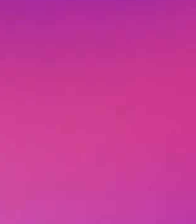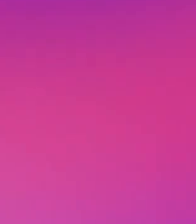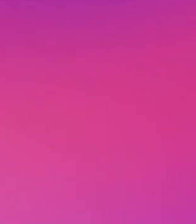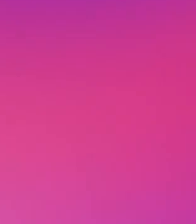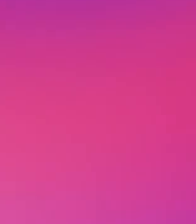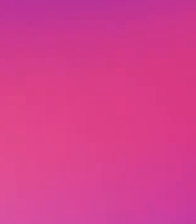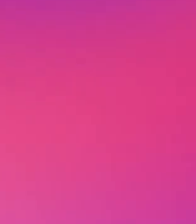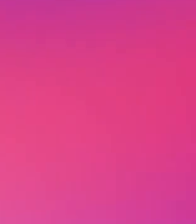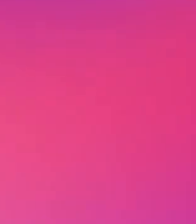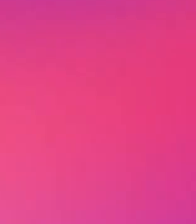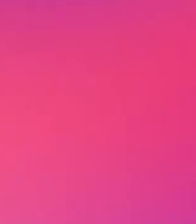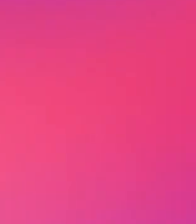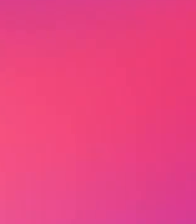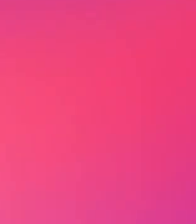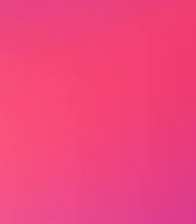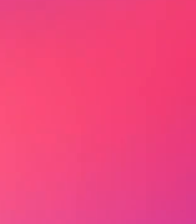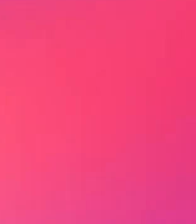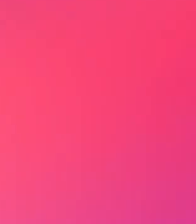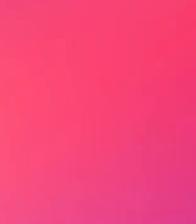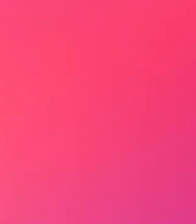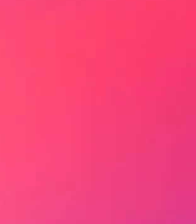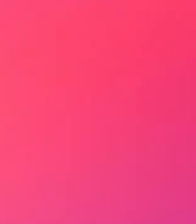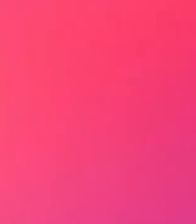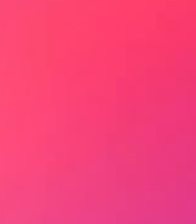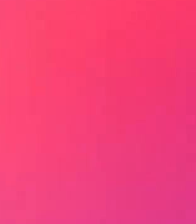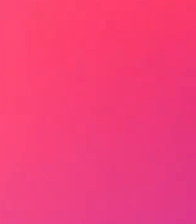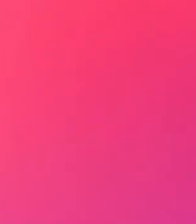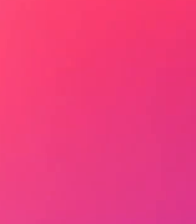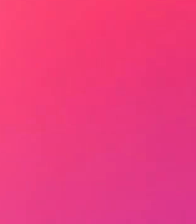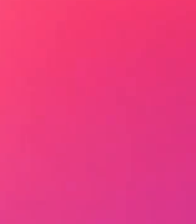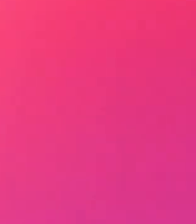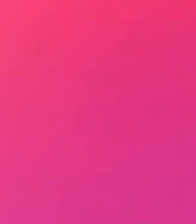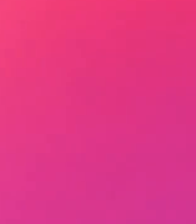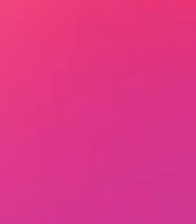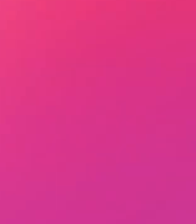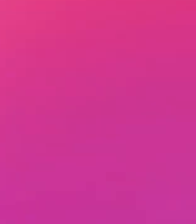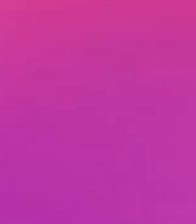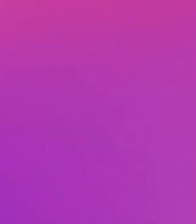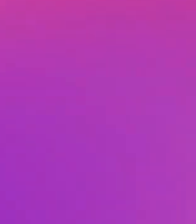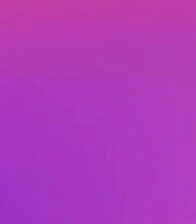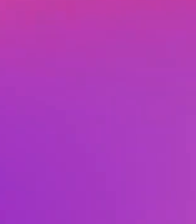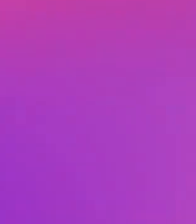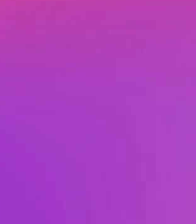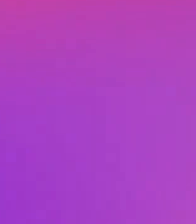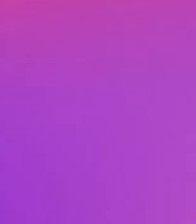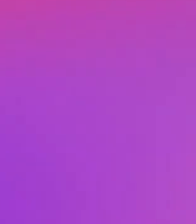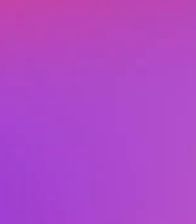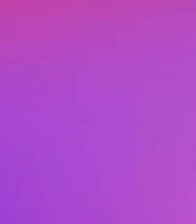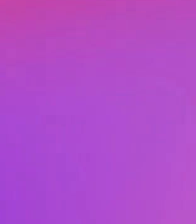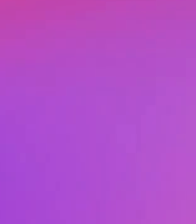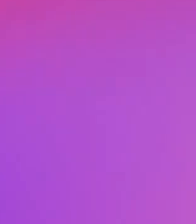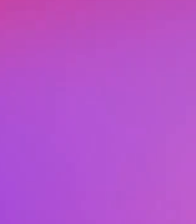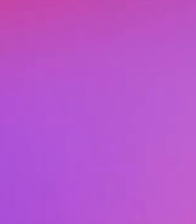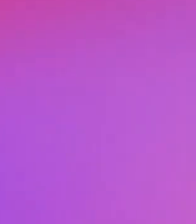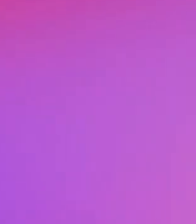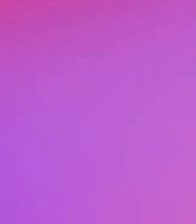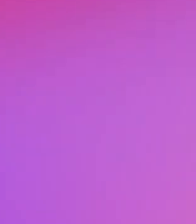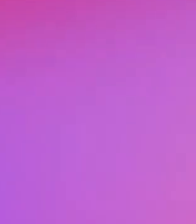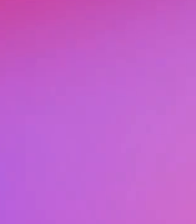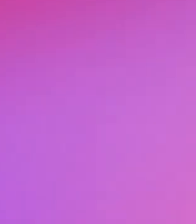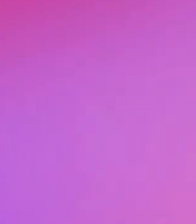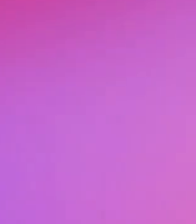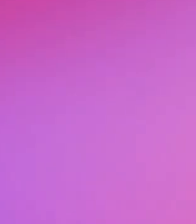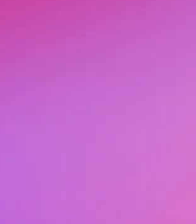secundaria es el 55 36 01 71 23 si requieres